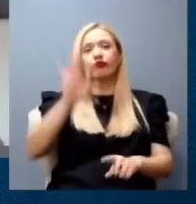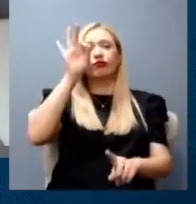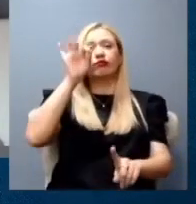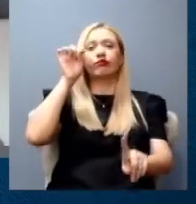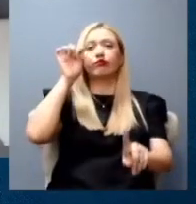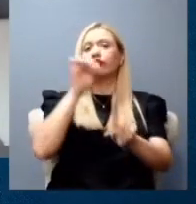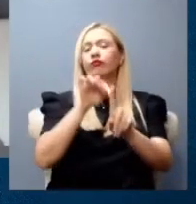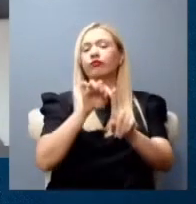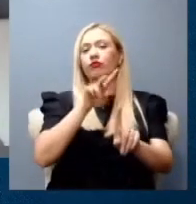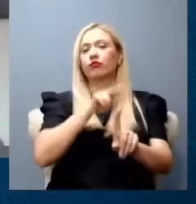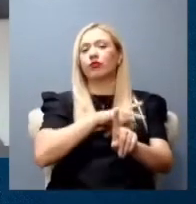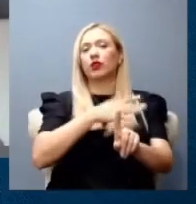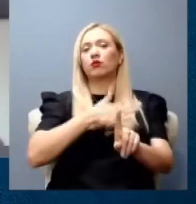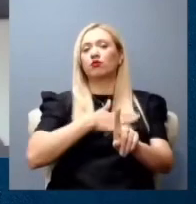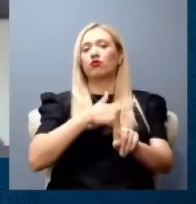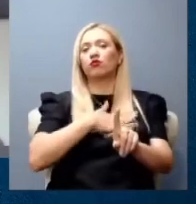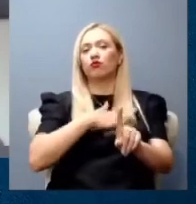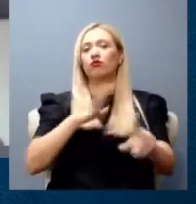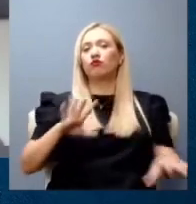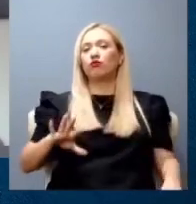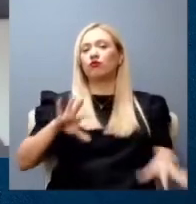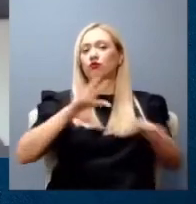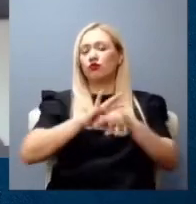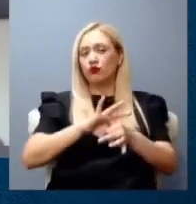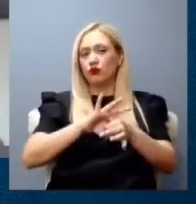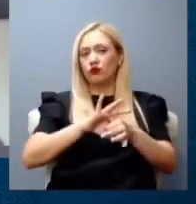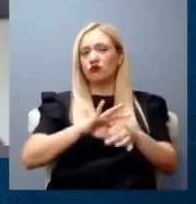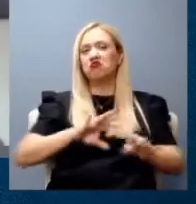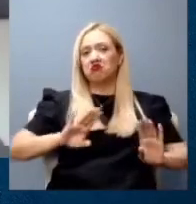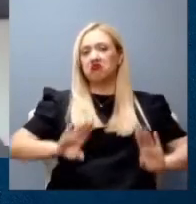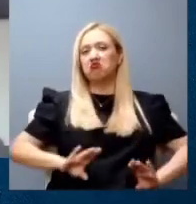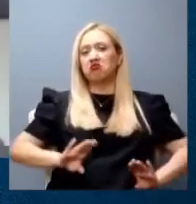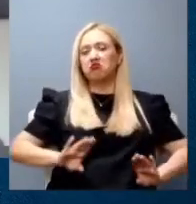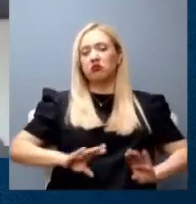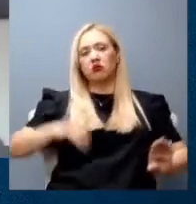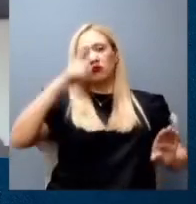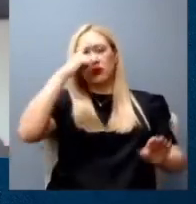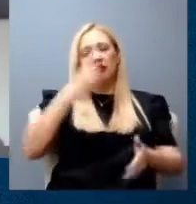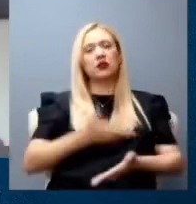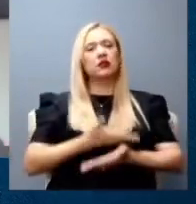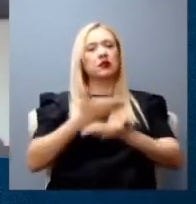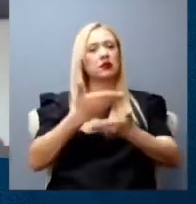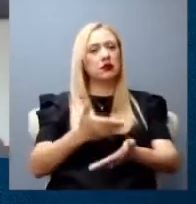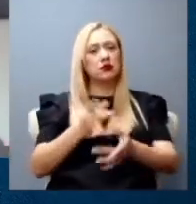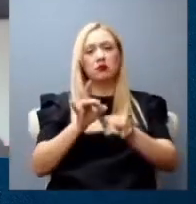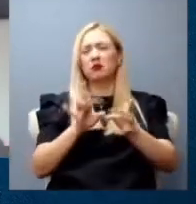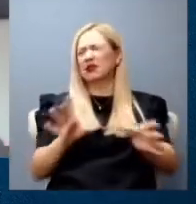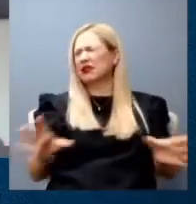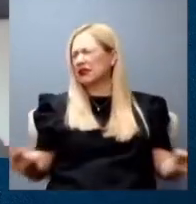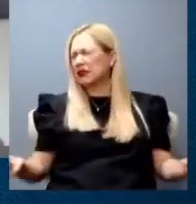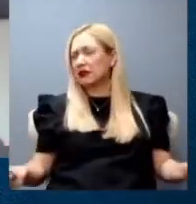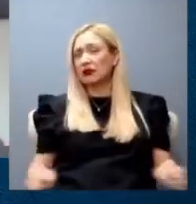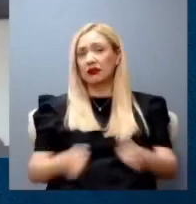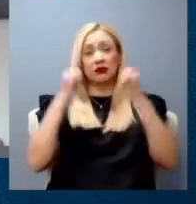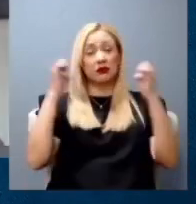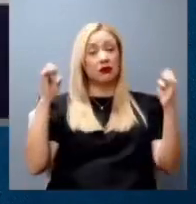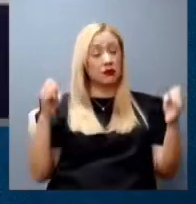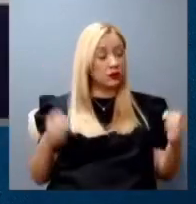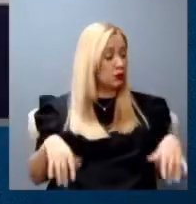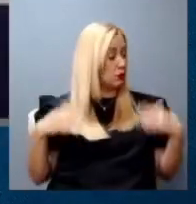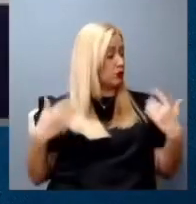modelo, ese diseño que le sirve para garantizar en situaciones excepcionales